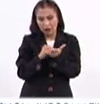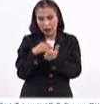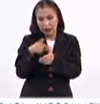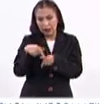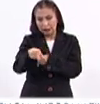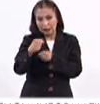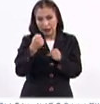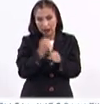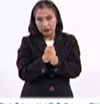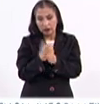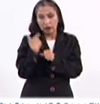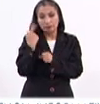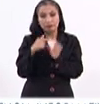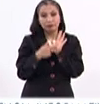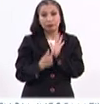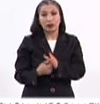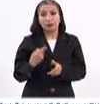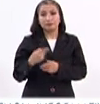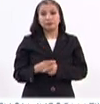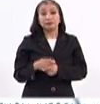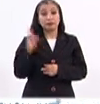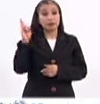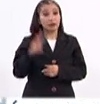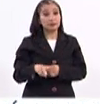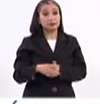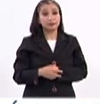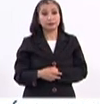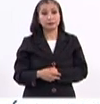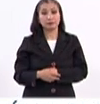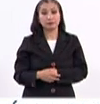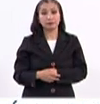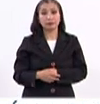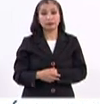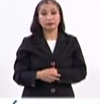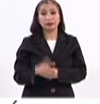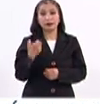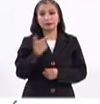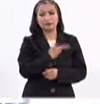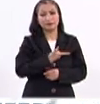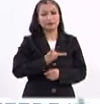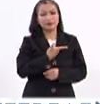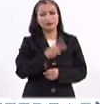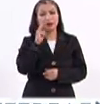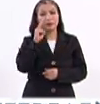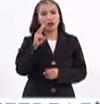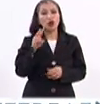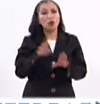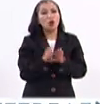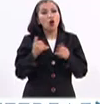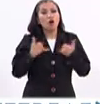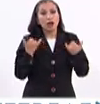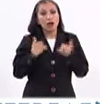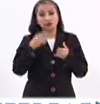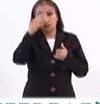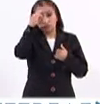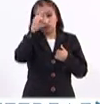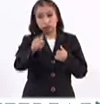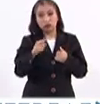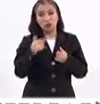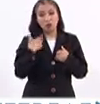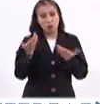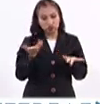en este año, en la presentación. Y la verdad es que es un gusto ver cómo los jóvenes tienen mucho talento.